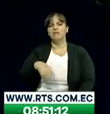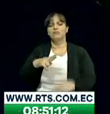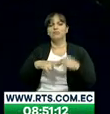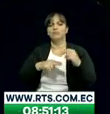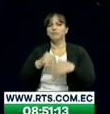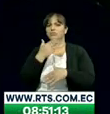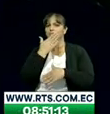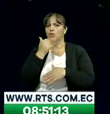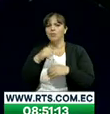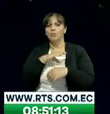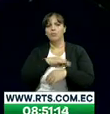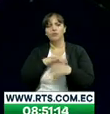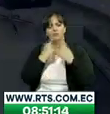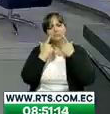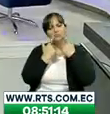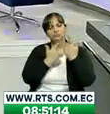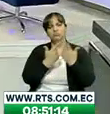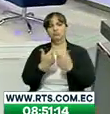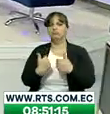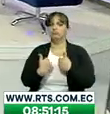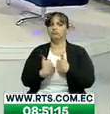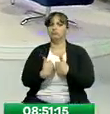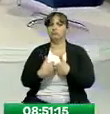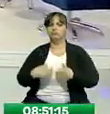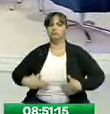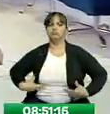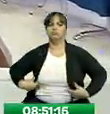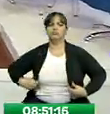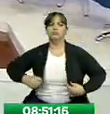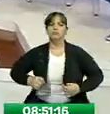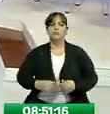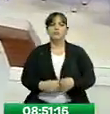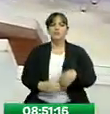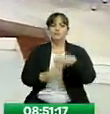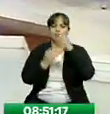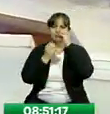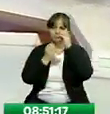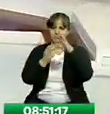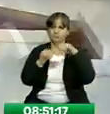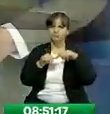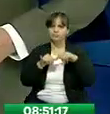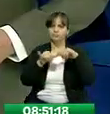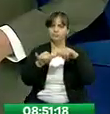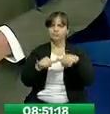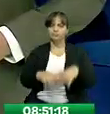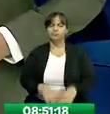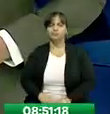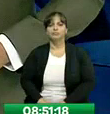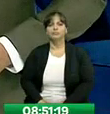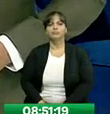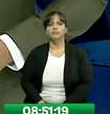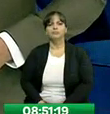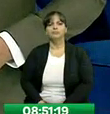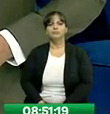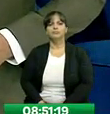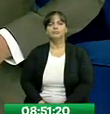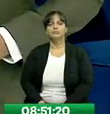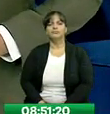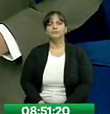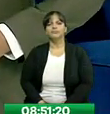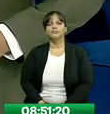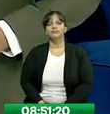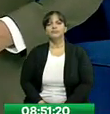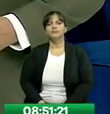salas aventura muy bien es seguimos informando para contarles que continúan los robos a locales comerciales